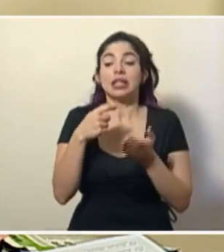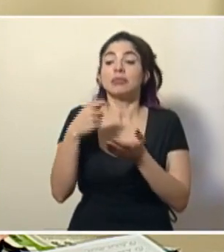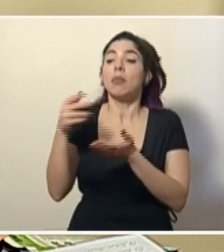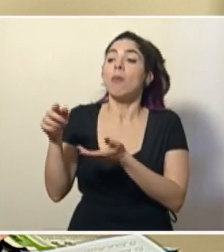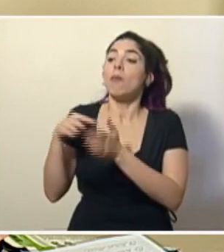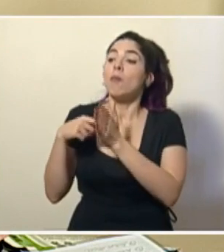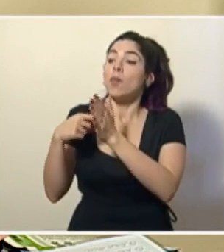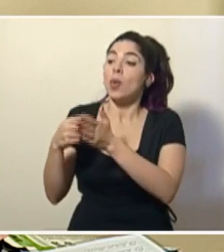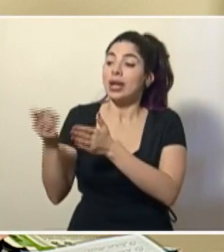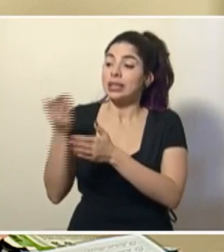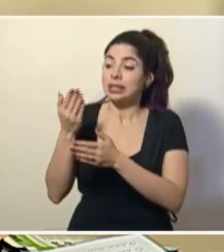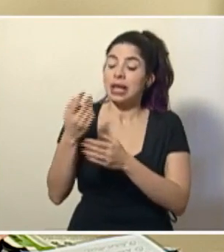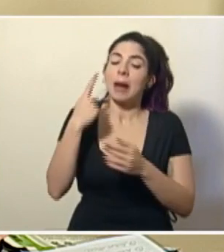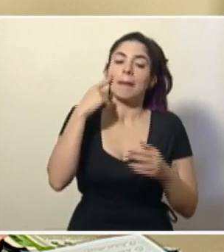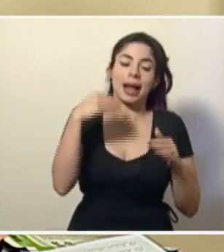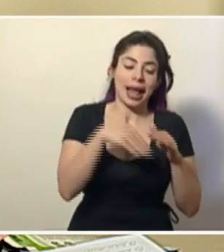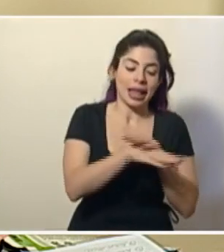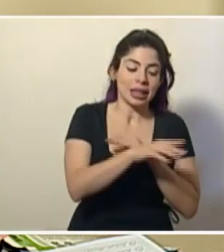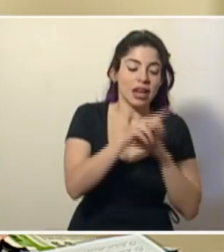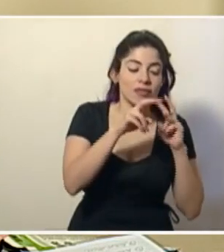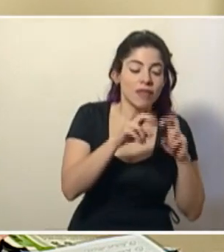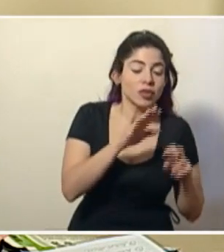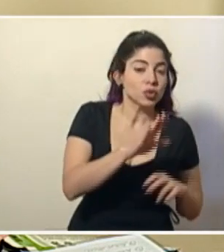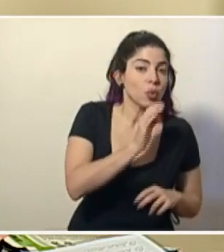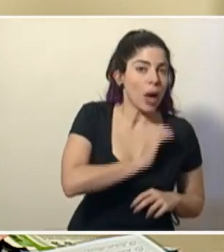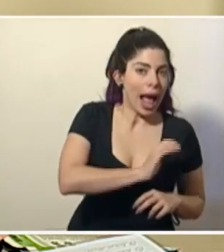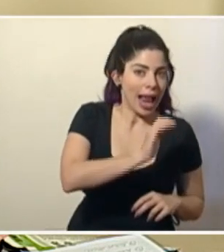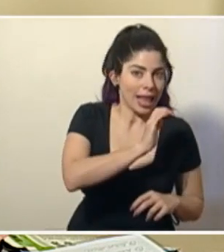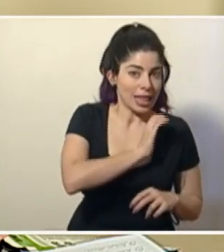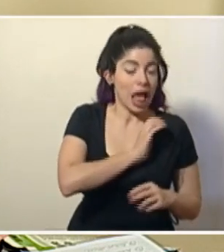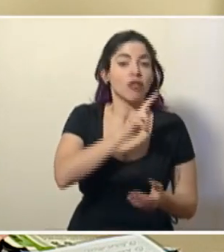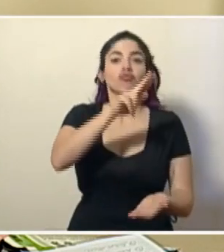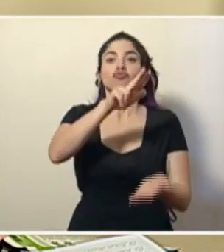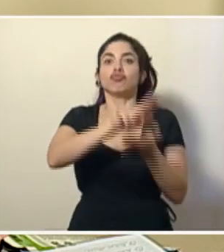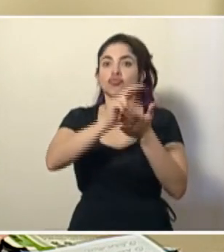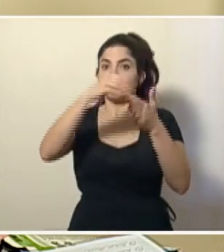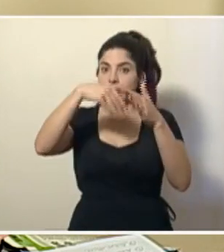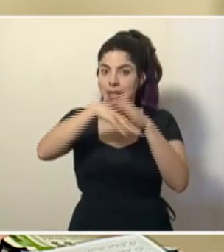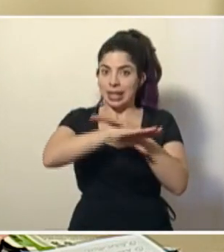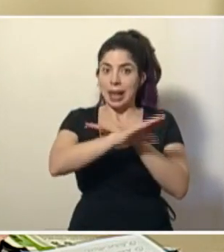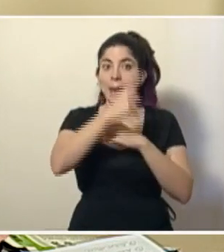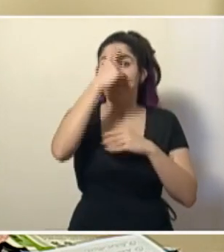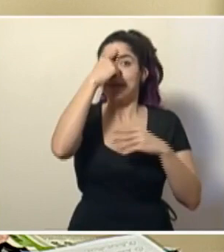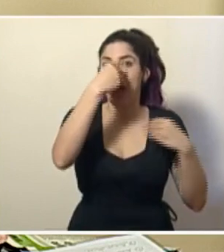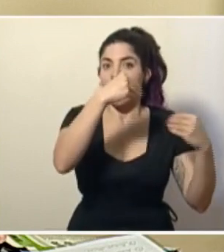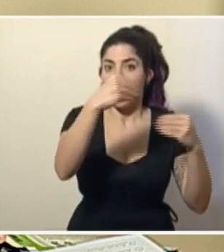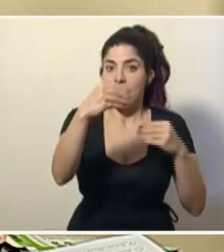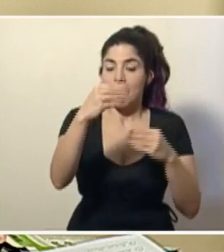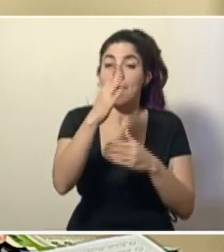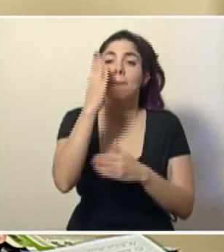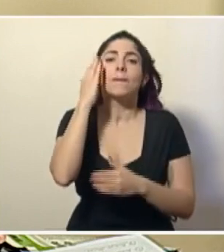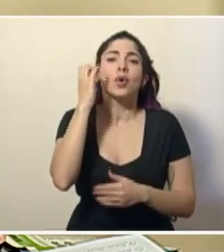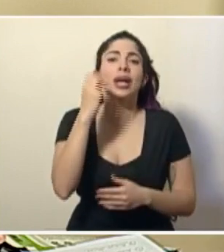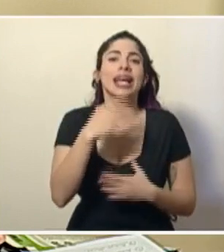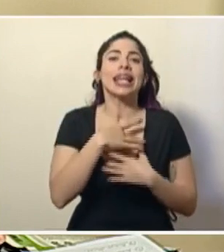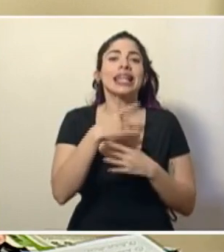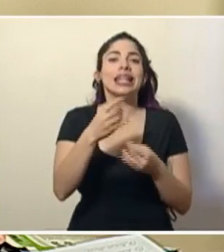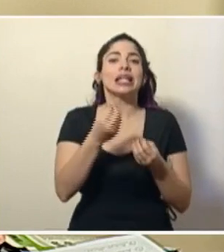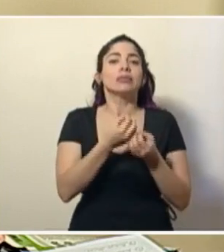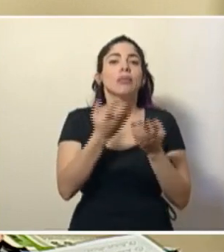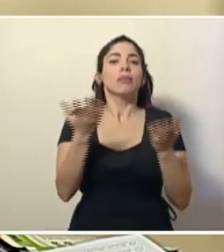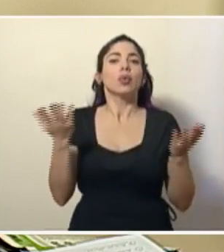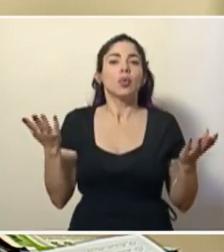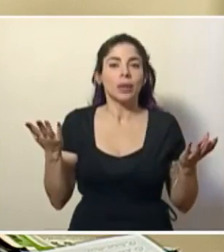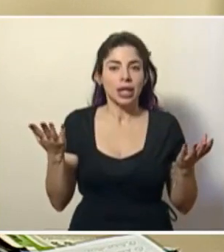contra muestra en calidad, se aprueba su ingreso y distribución por el interés